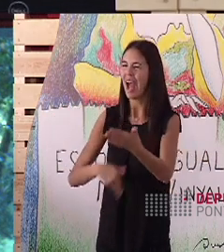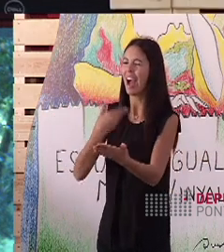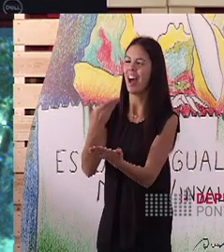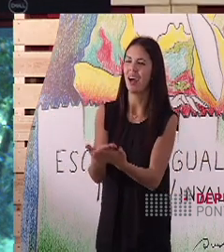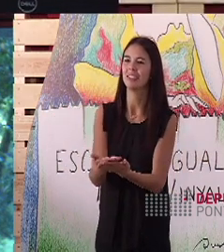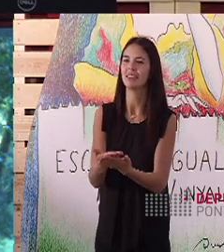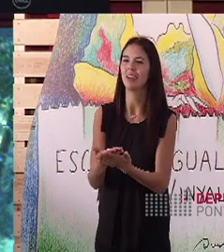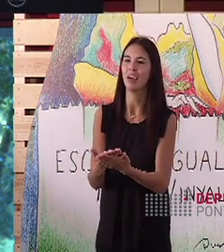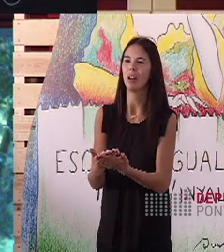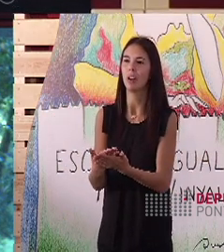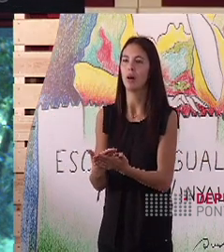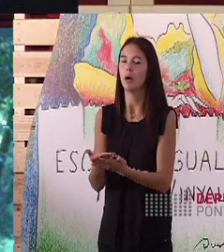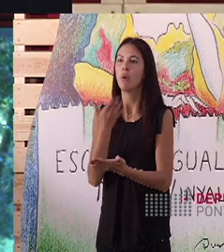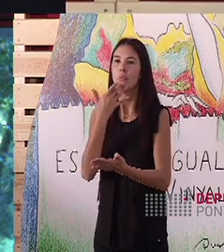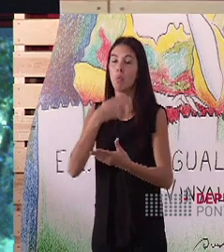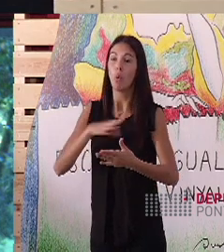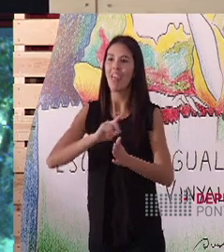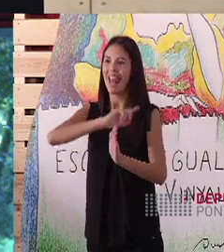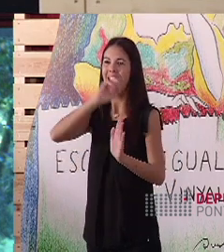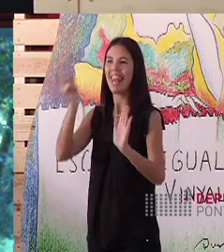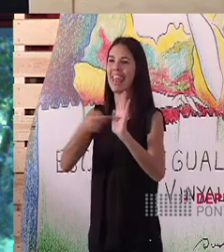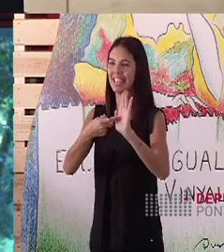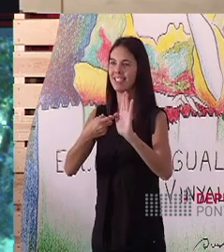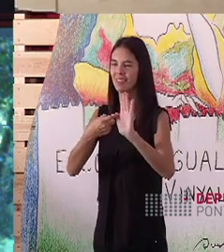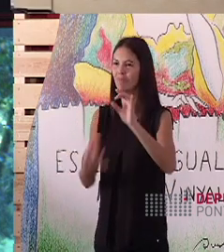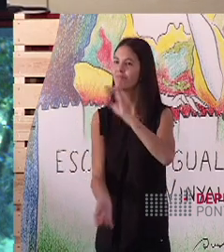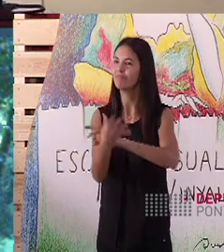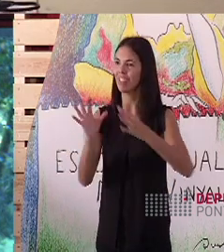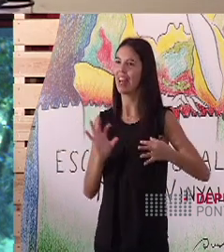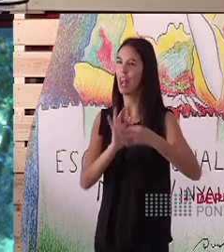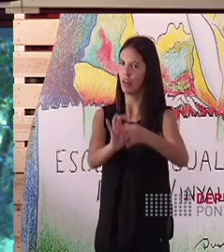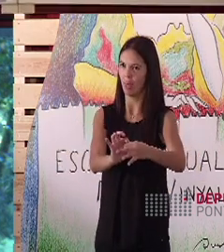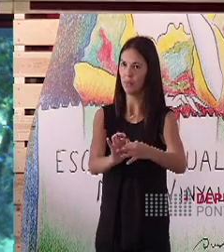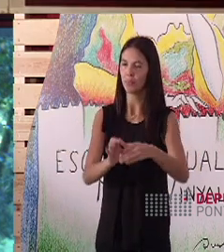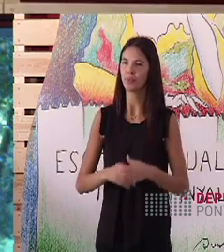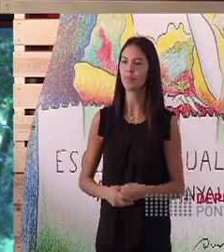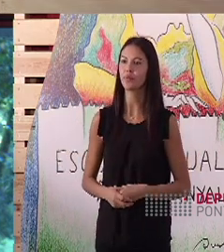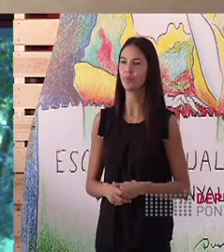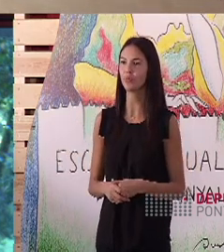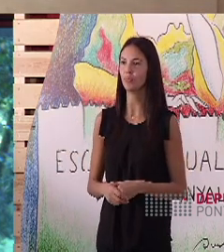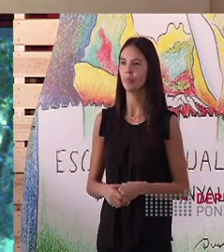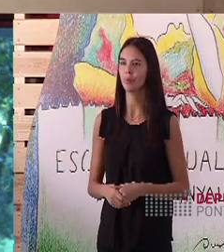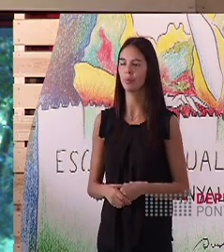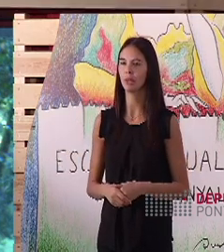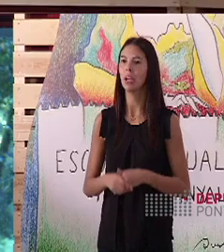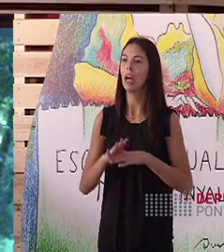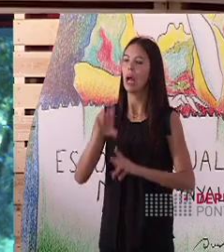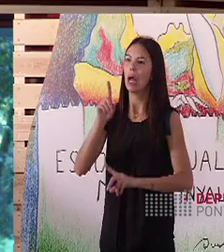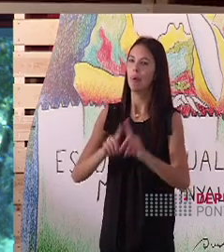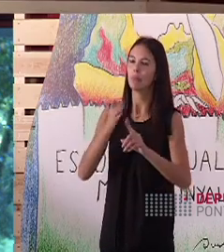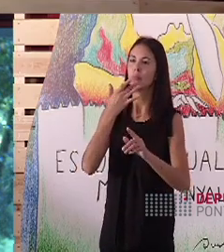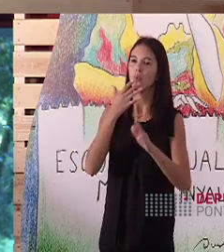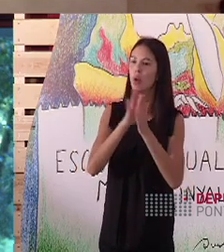hacer legislaciones al respecto. Bueno, pues Sheila Jeffries, en un